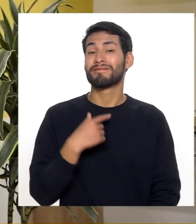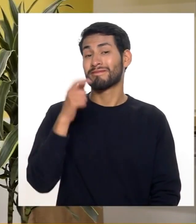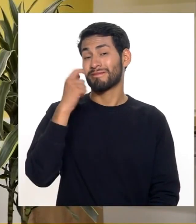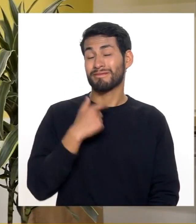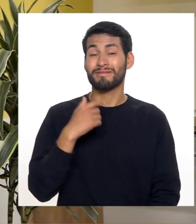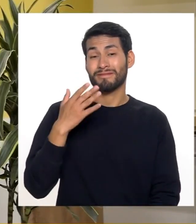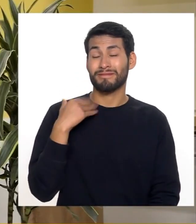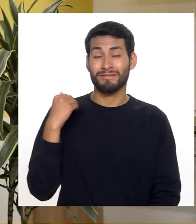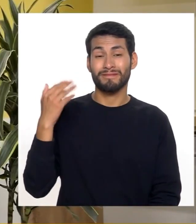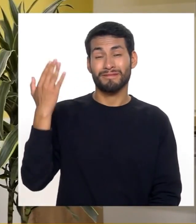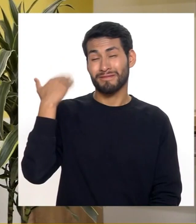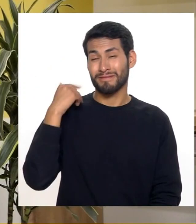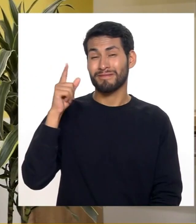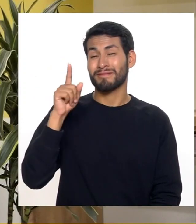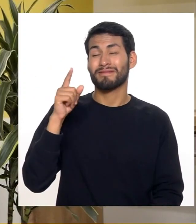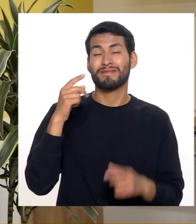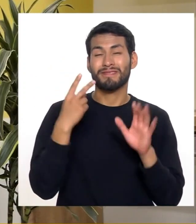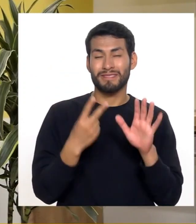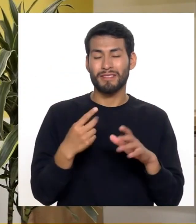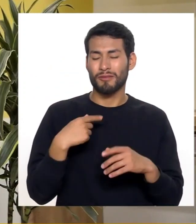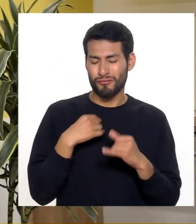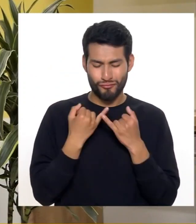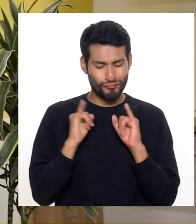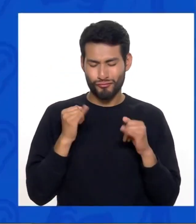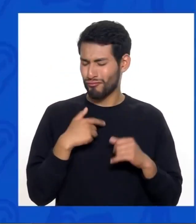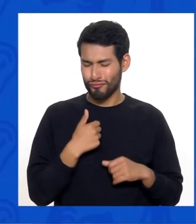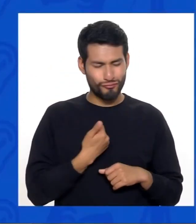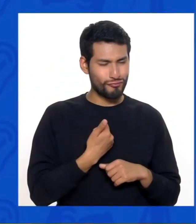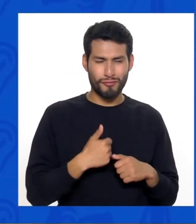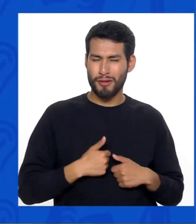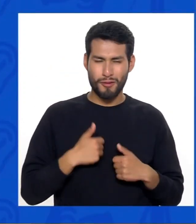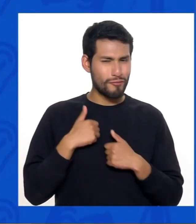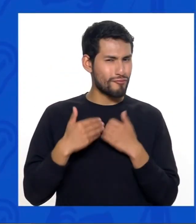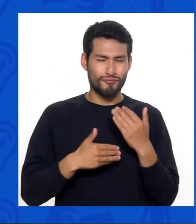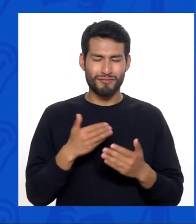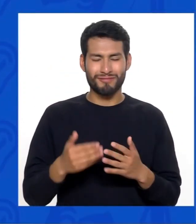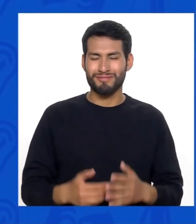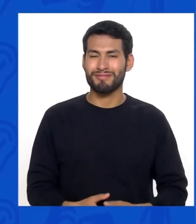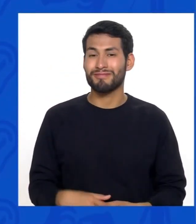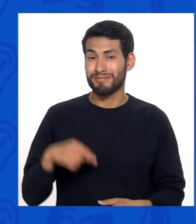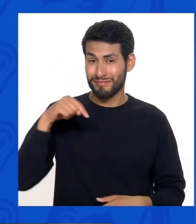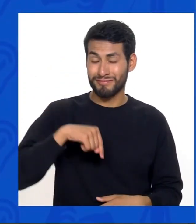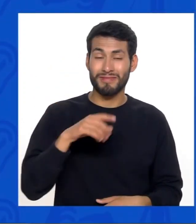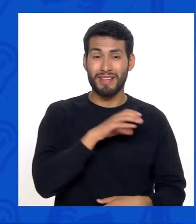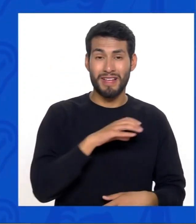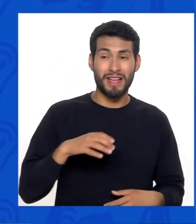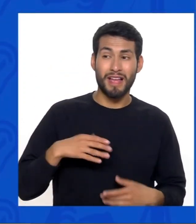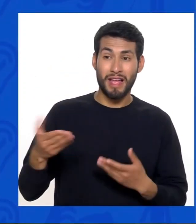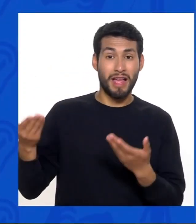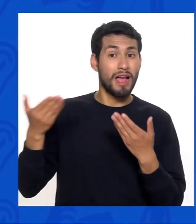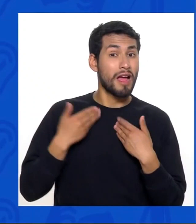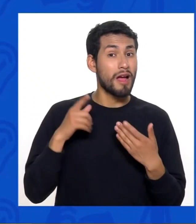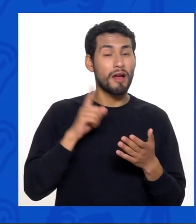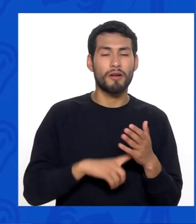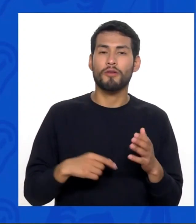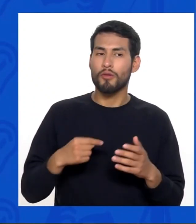Soy de las personas que desde los 17 años ha sido independientemente en todos los aspectos de su vida. Aquí en el Callao me dieron la oportunidad de